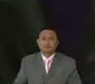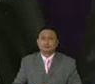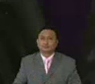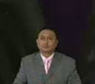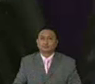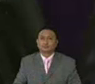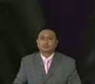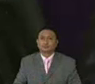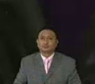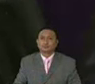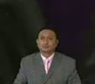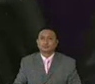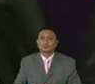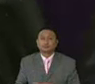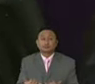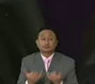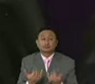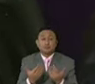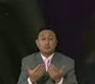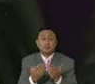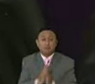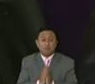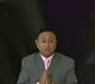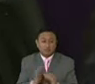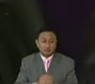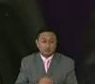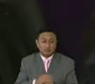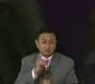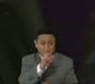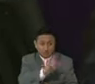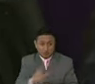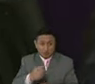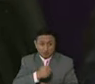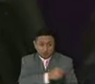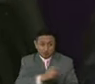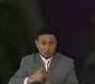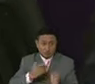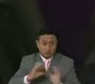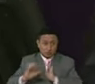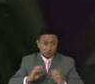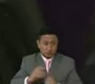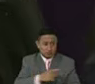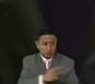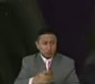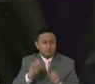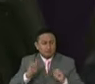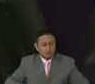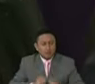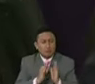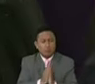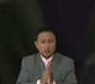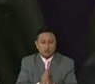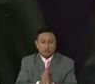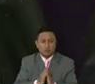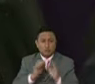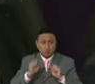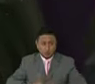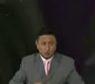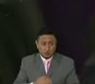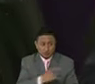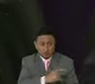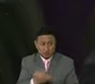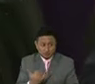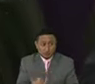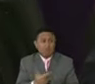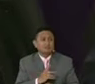Quiero hacer un exhorto a los medios de comunicación, a los señores periodistas, para que mediante el